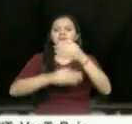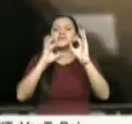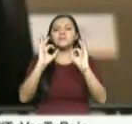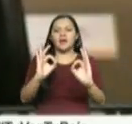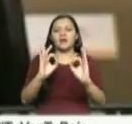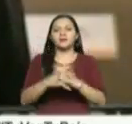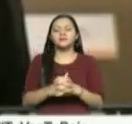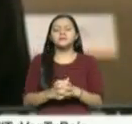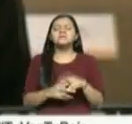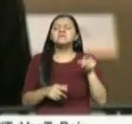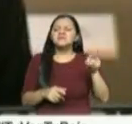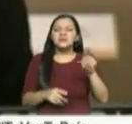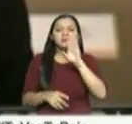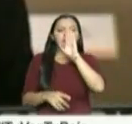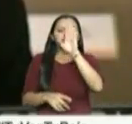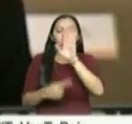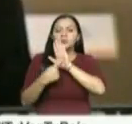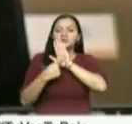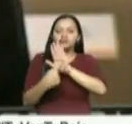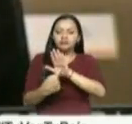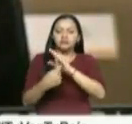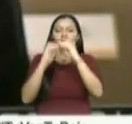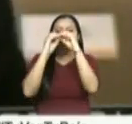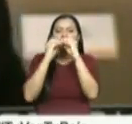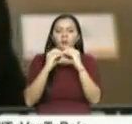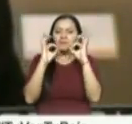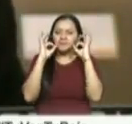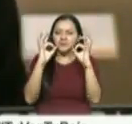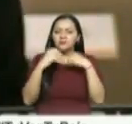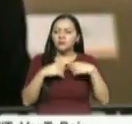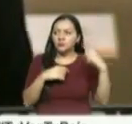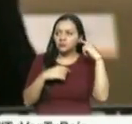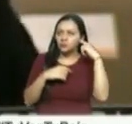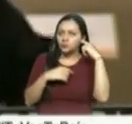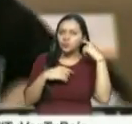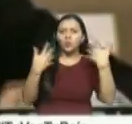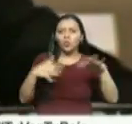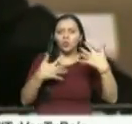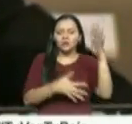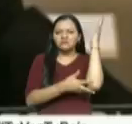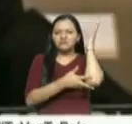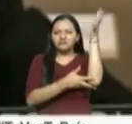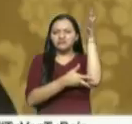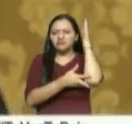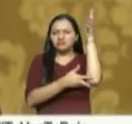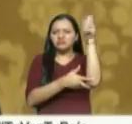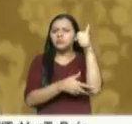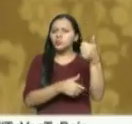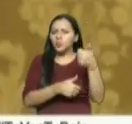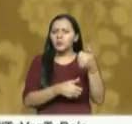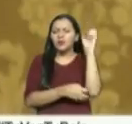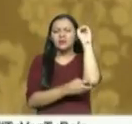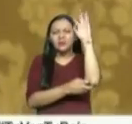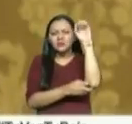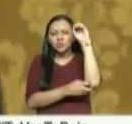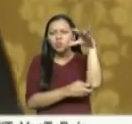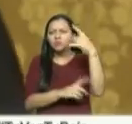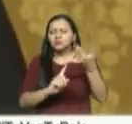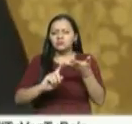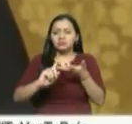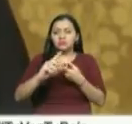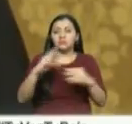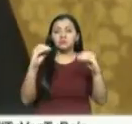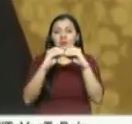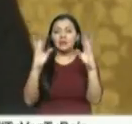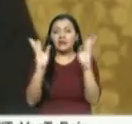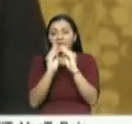fue muy refrescante y muy formativo escuchar sus presentaciones y discursos en diferentes cumbres